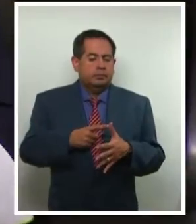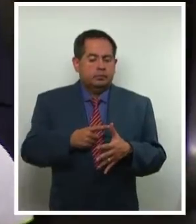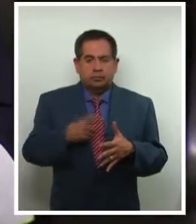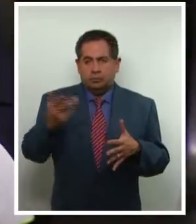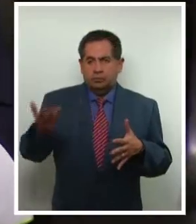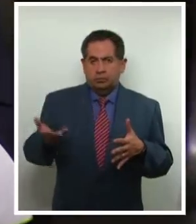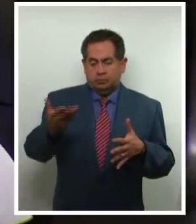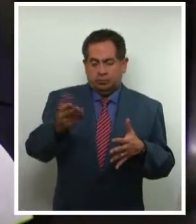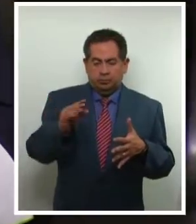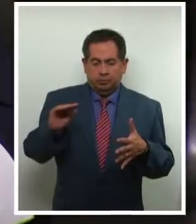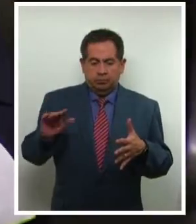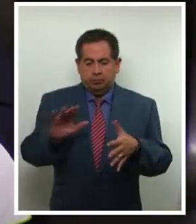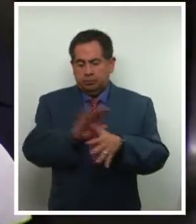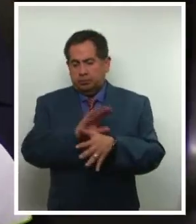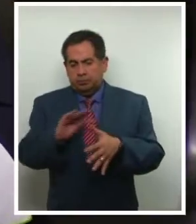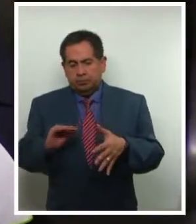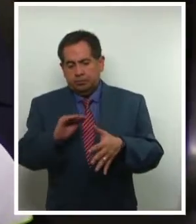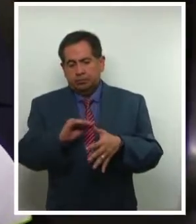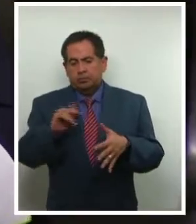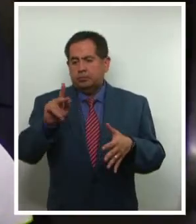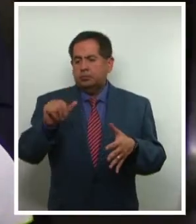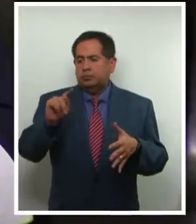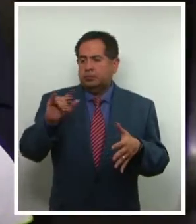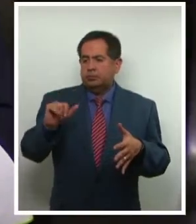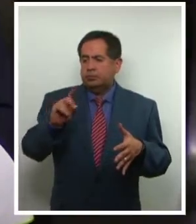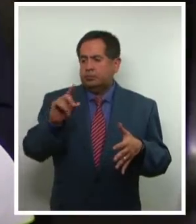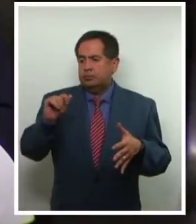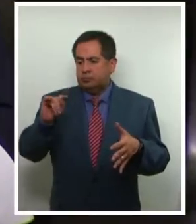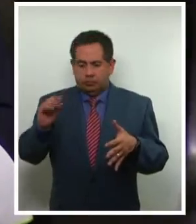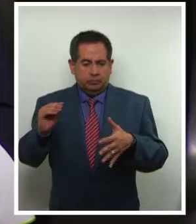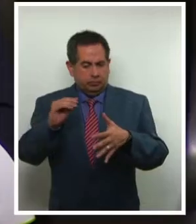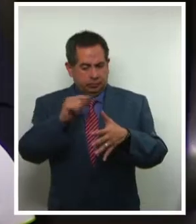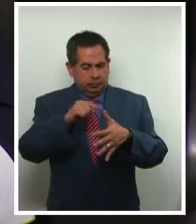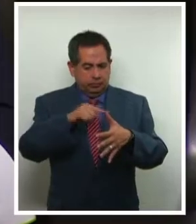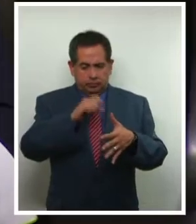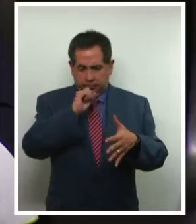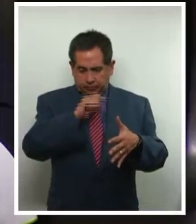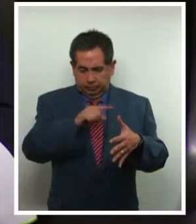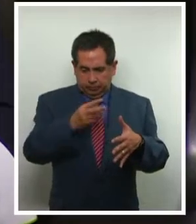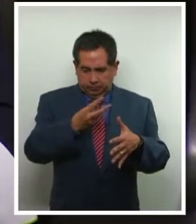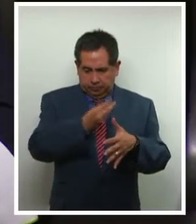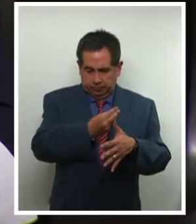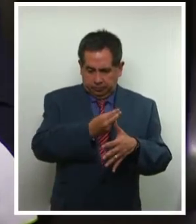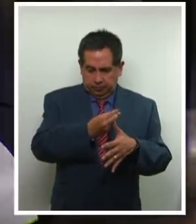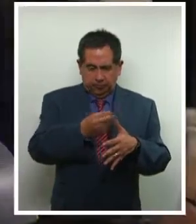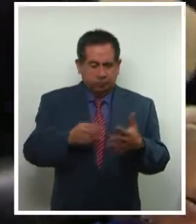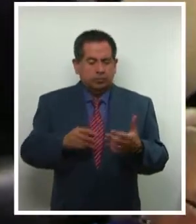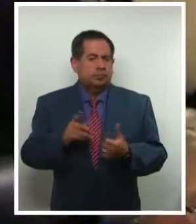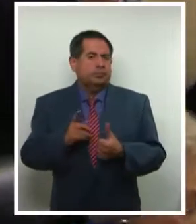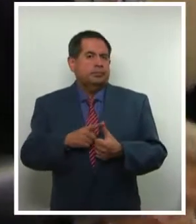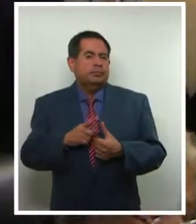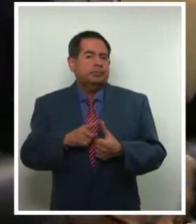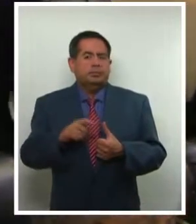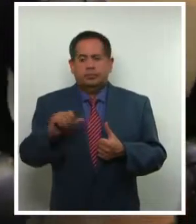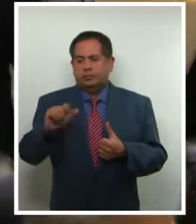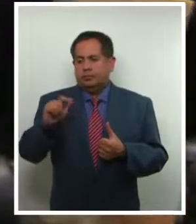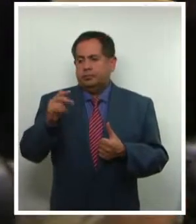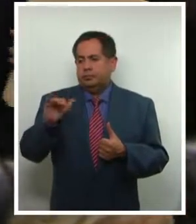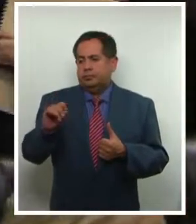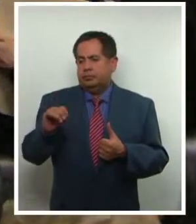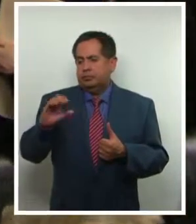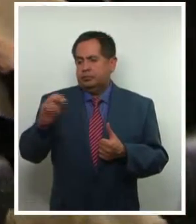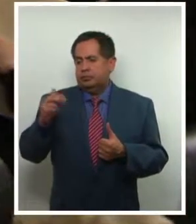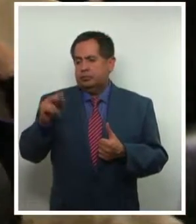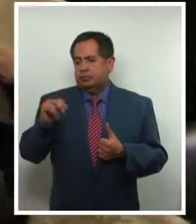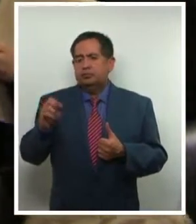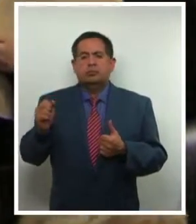propuestas de modificación de la diputada Katia de Artigues y del diputado Roberto López. La de Alejandro Chanona y un